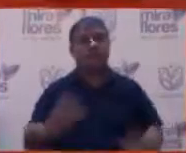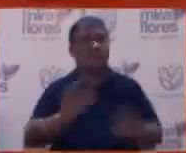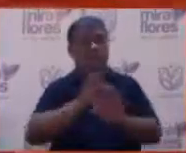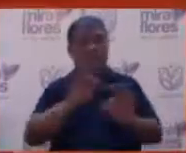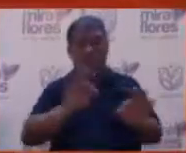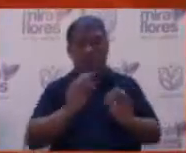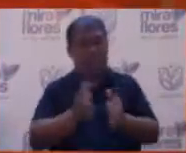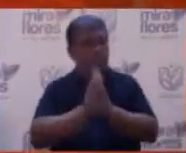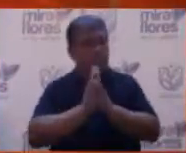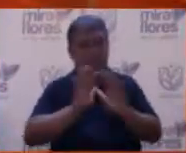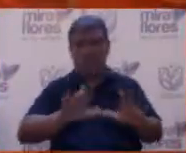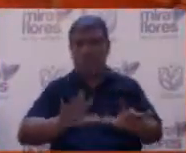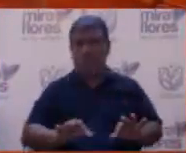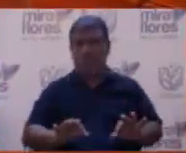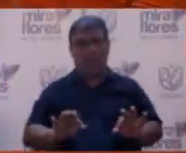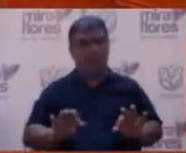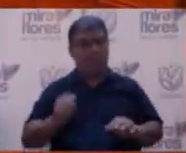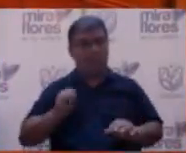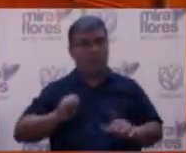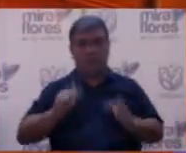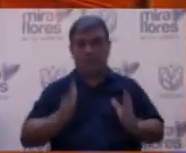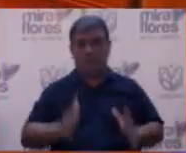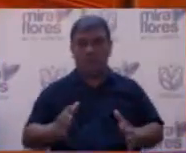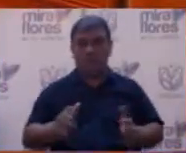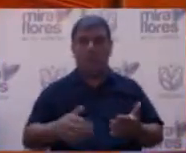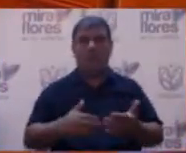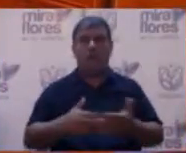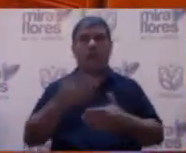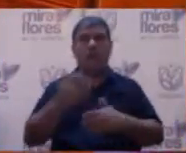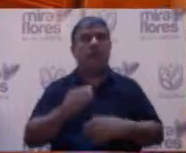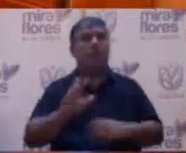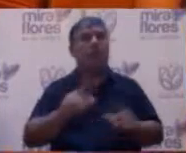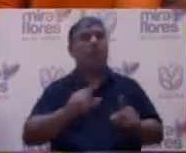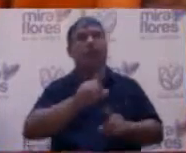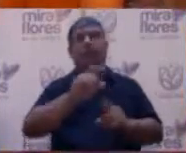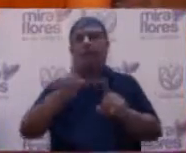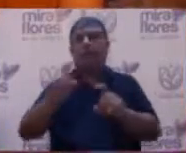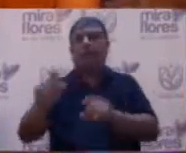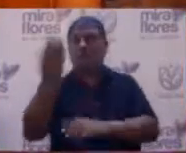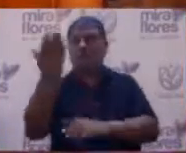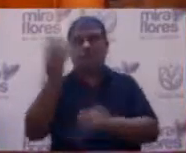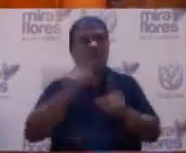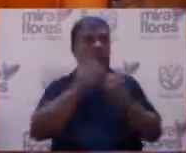Ningún pedido por escrito, señor alcalde. Muy bien, entonces ofrezco el uso de la palabra si hay algún informe.